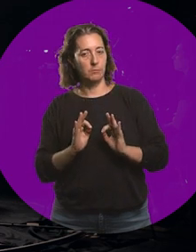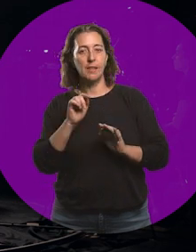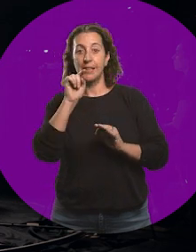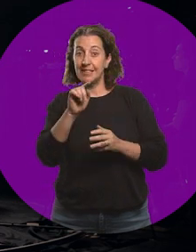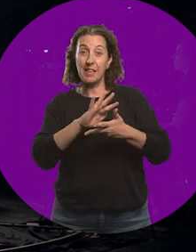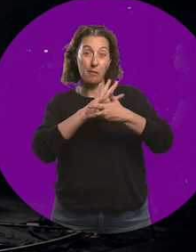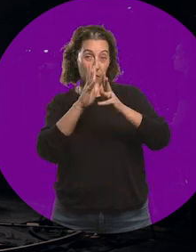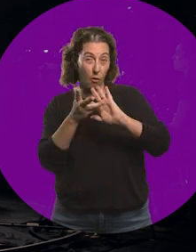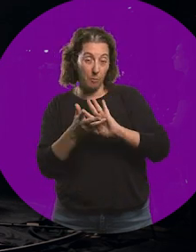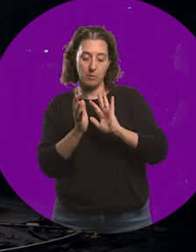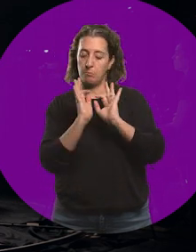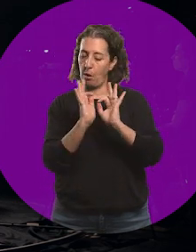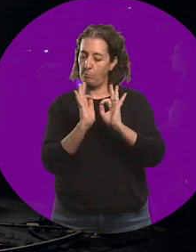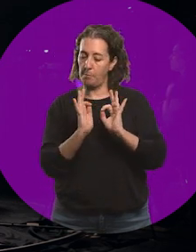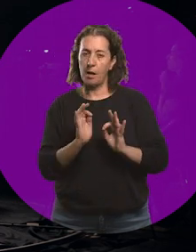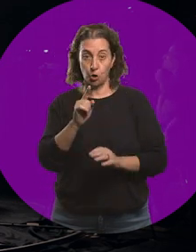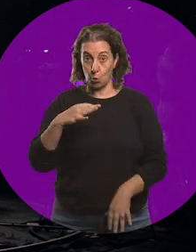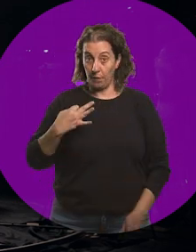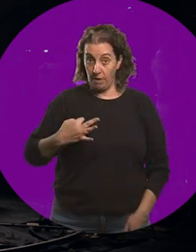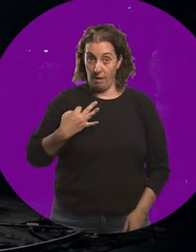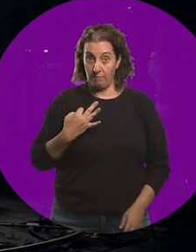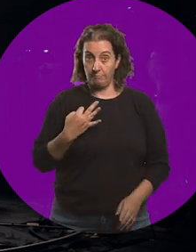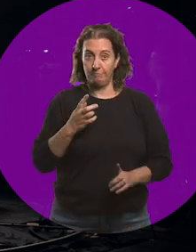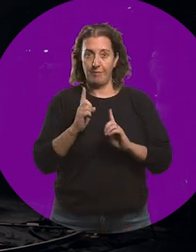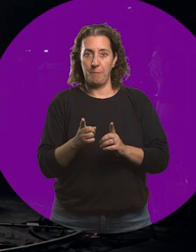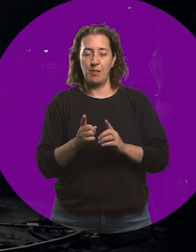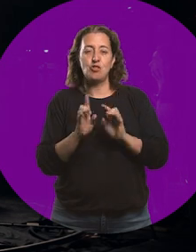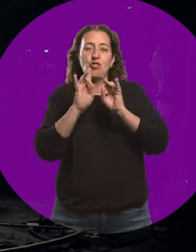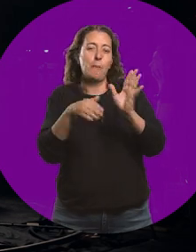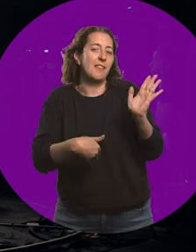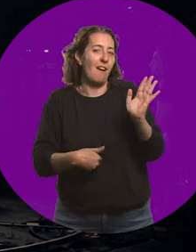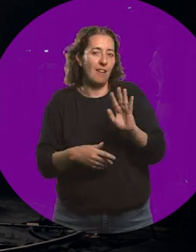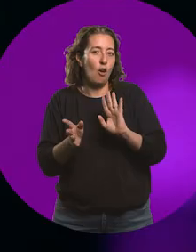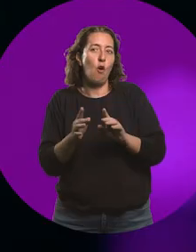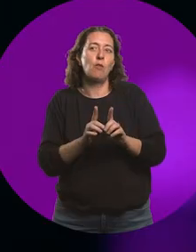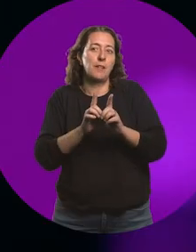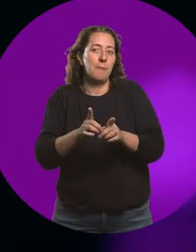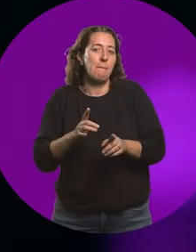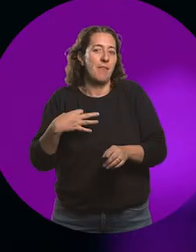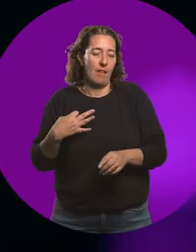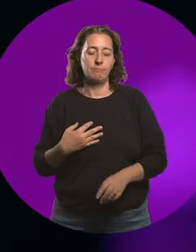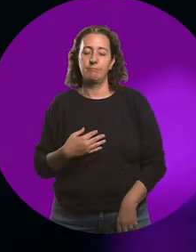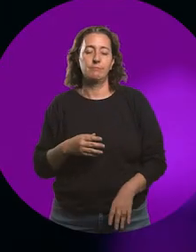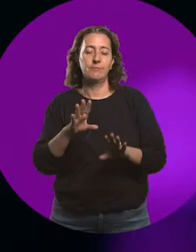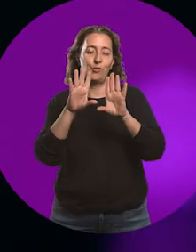en tu vida más allá de tu quehacer profesional? Sí, en todo.